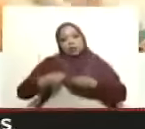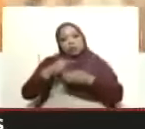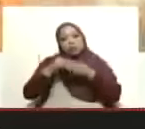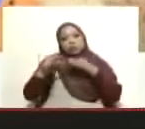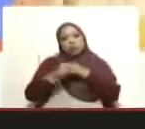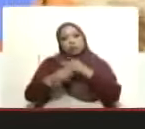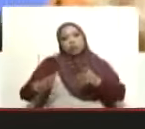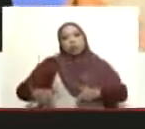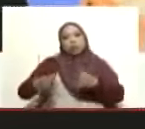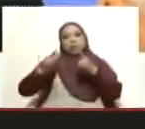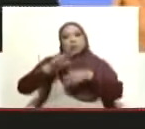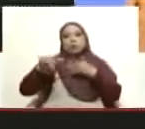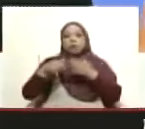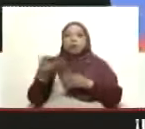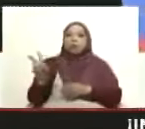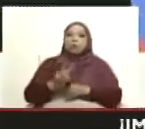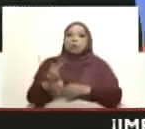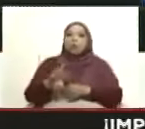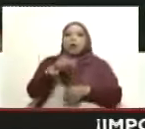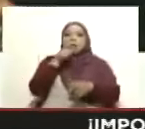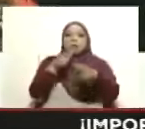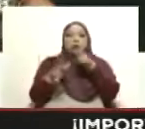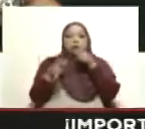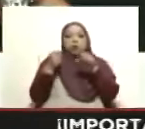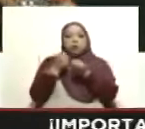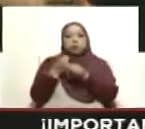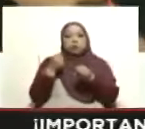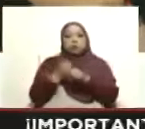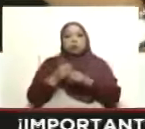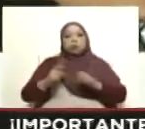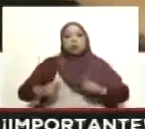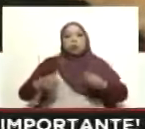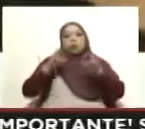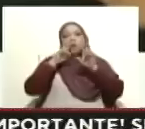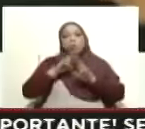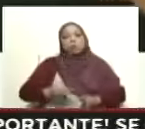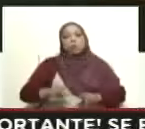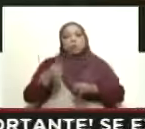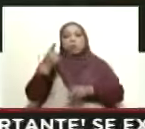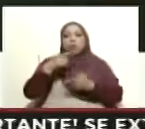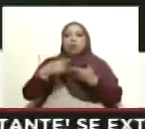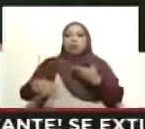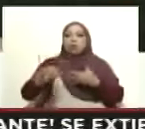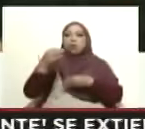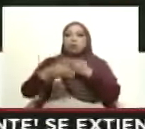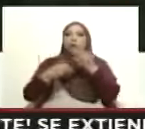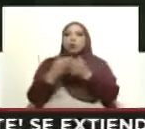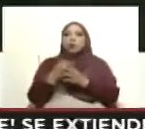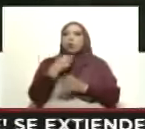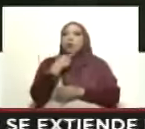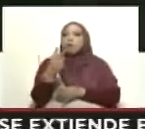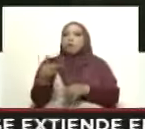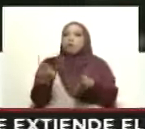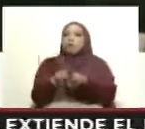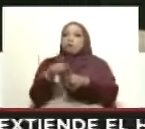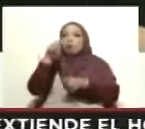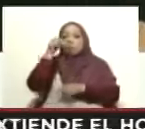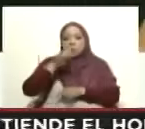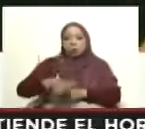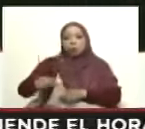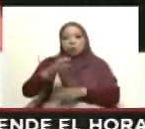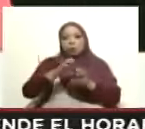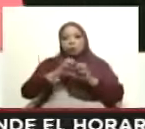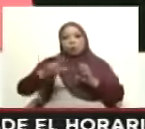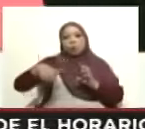del territorio nacional Esas son las preguntas y serán respondidas con una sola garganta con una sola voz con un solo corazón el